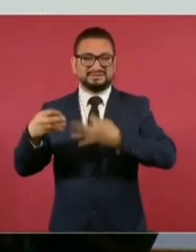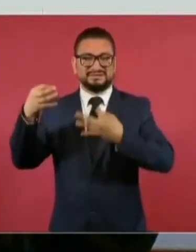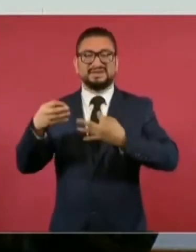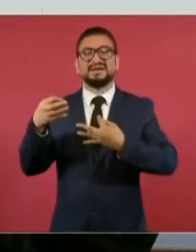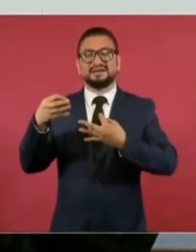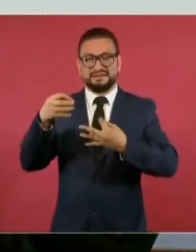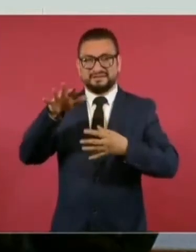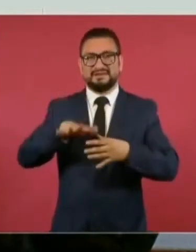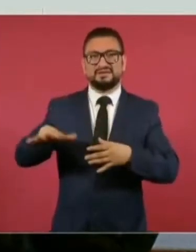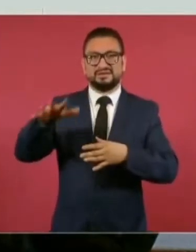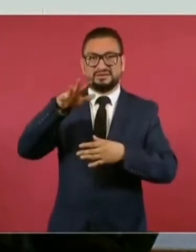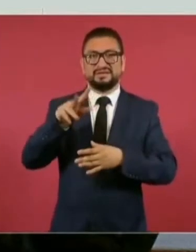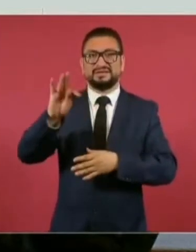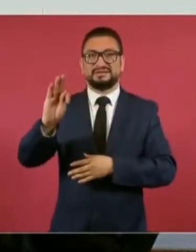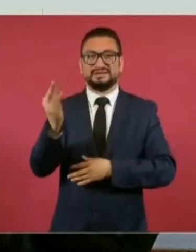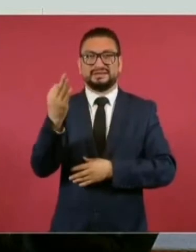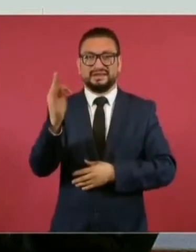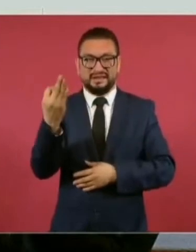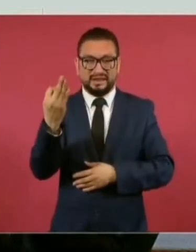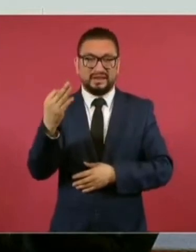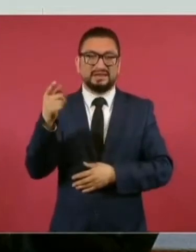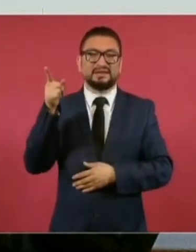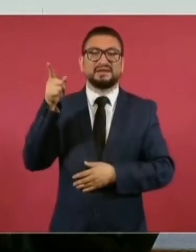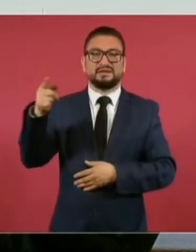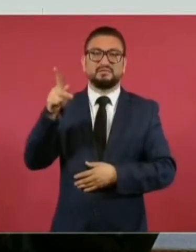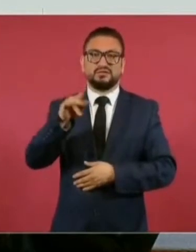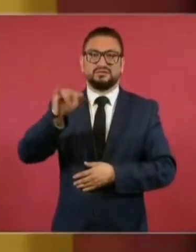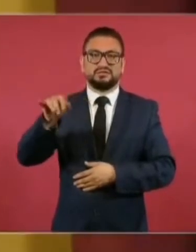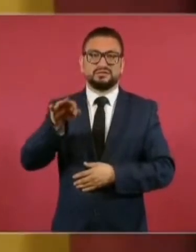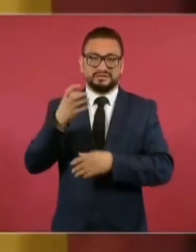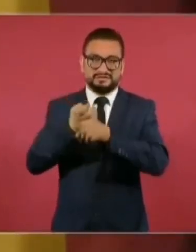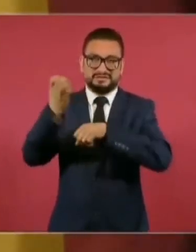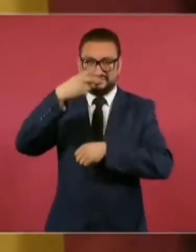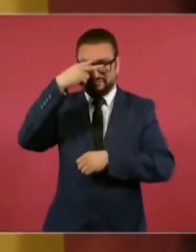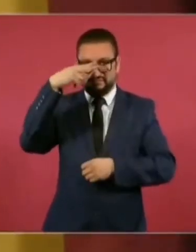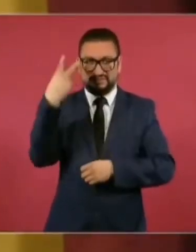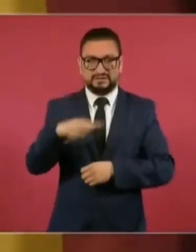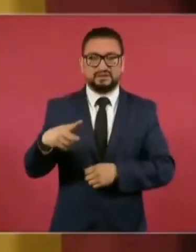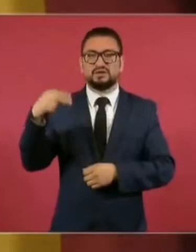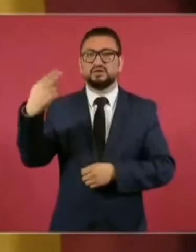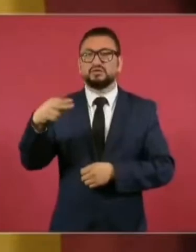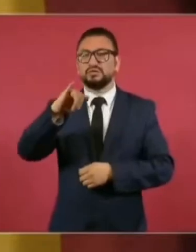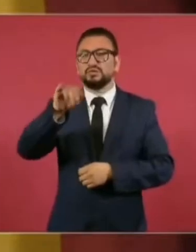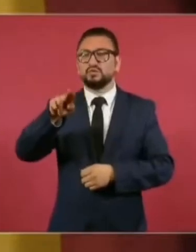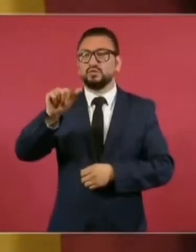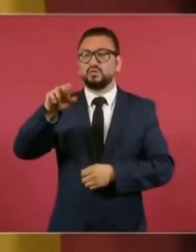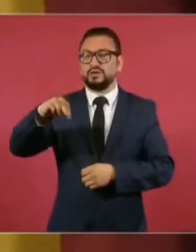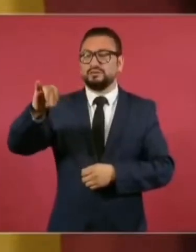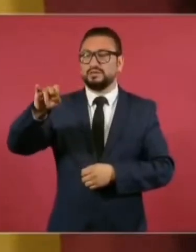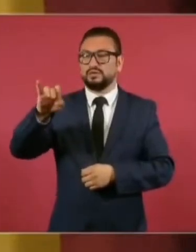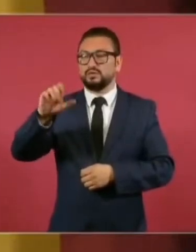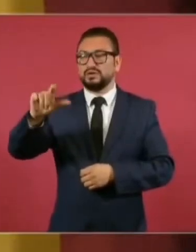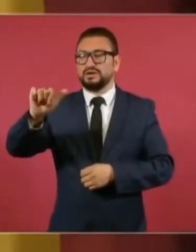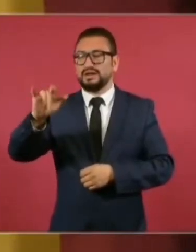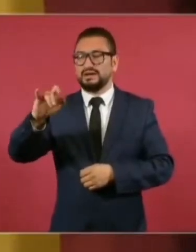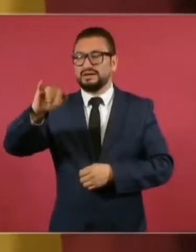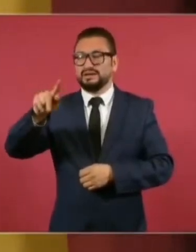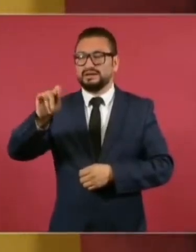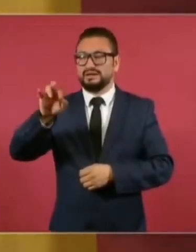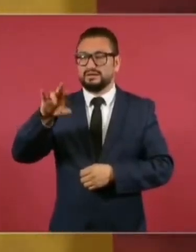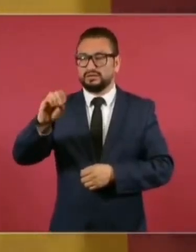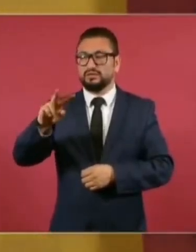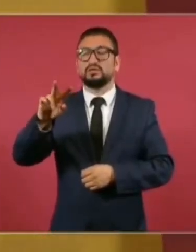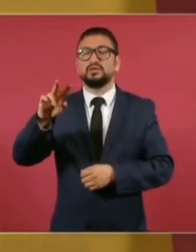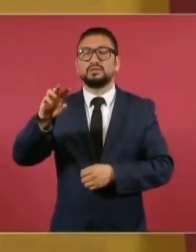Distrito Judicial de Tlalnepantla, del Poder Judicial del Estado de México, que se llama Juan Manuel Alejandro Martínez